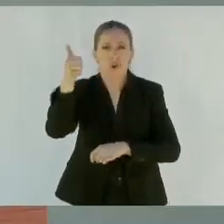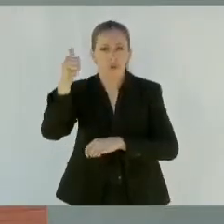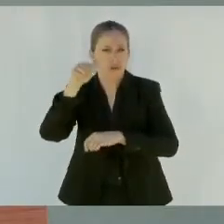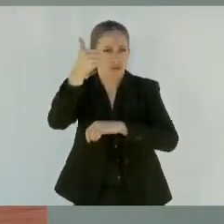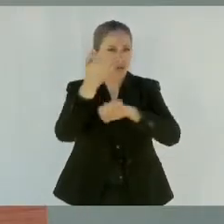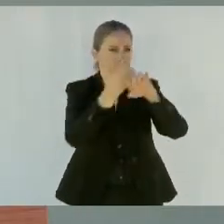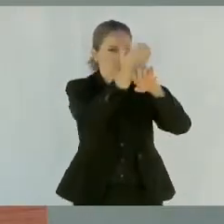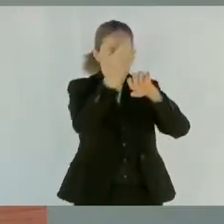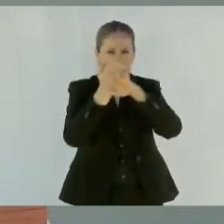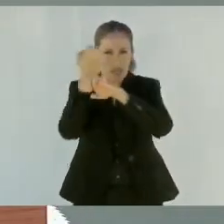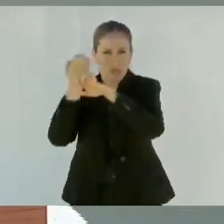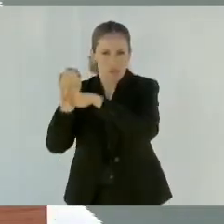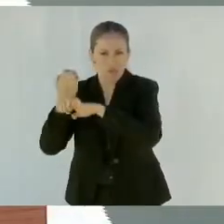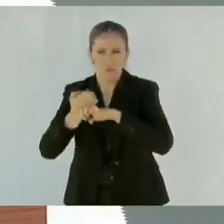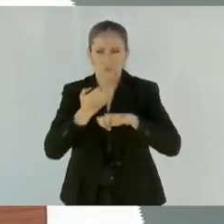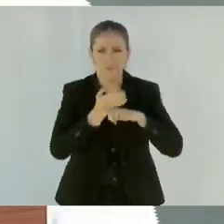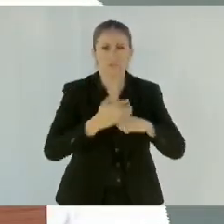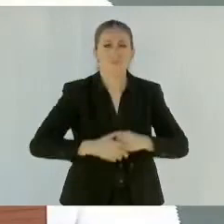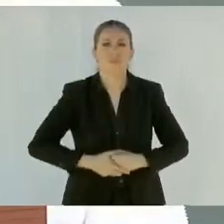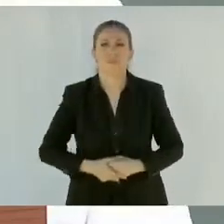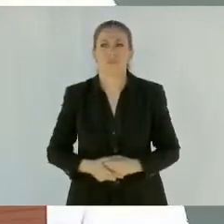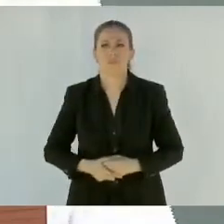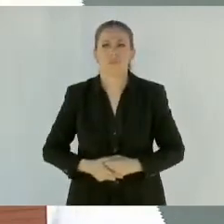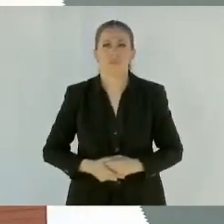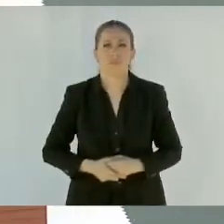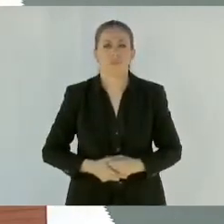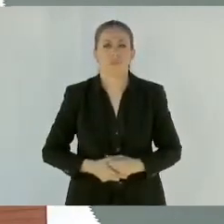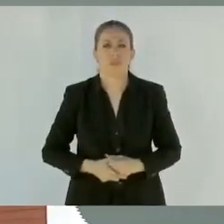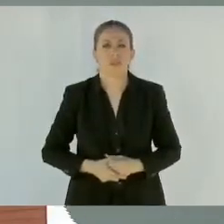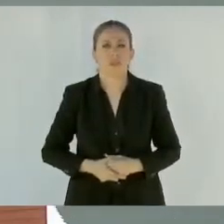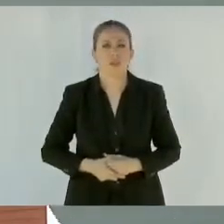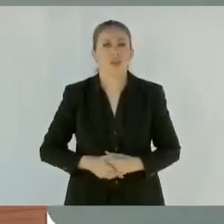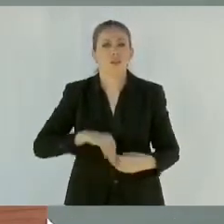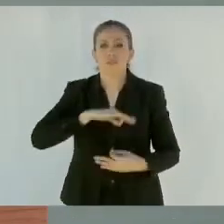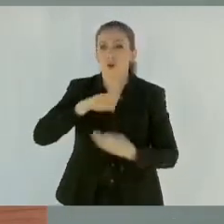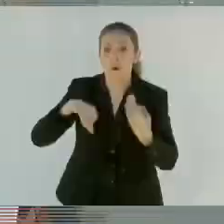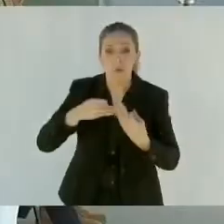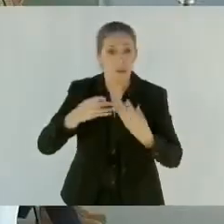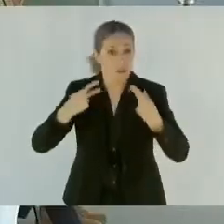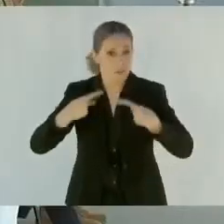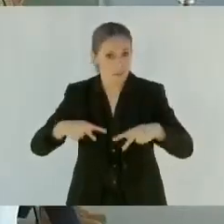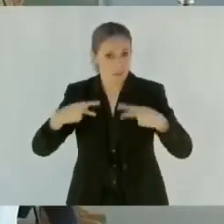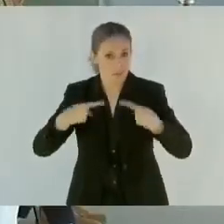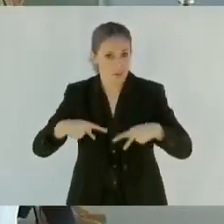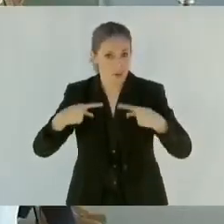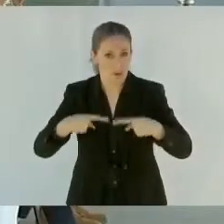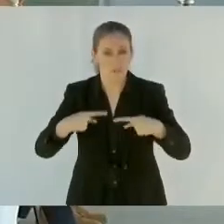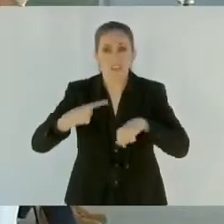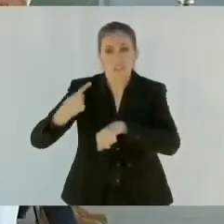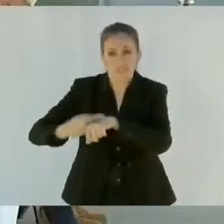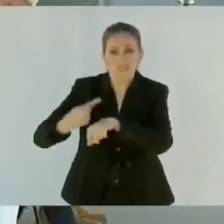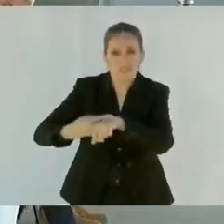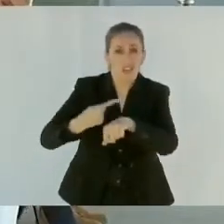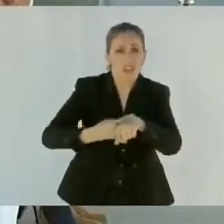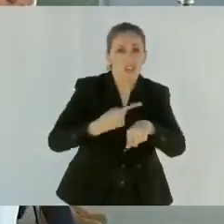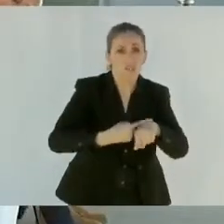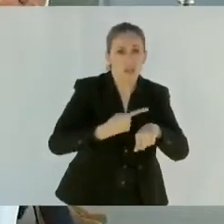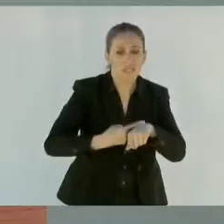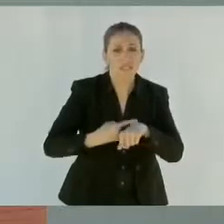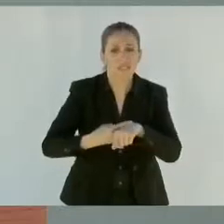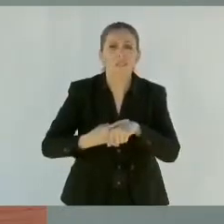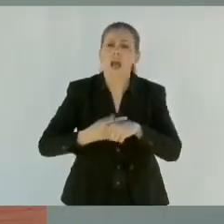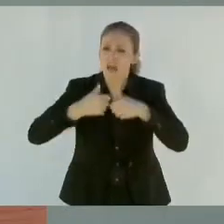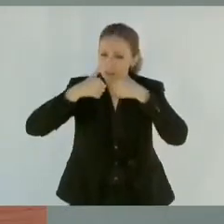no se han quedado los enfermos sin atención, sin una